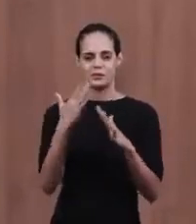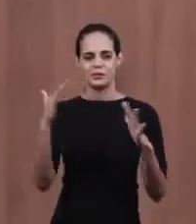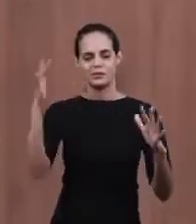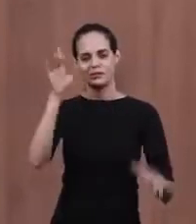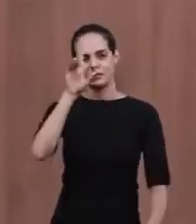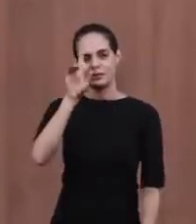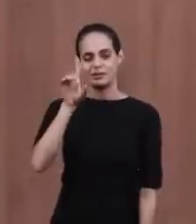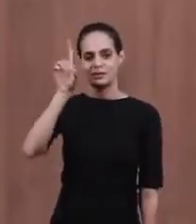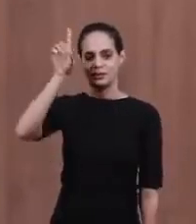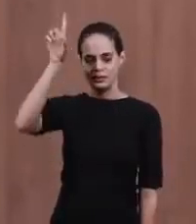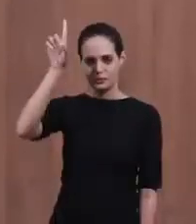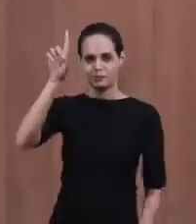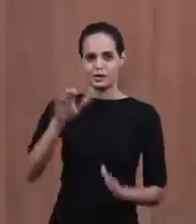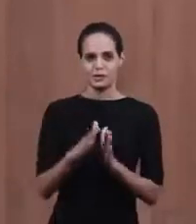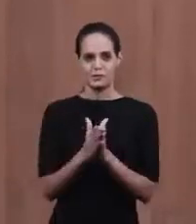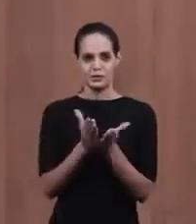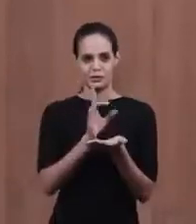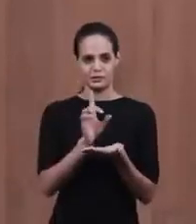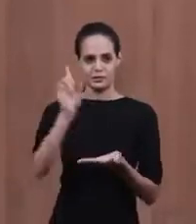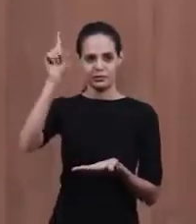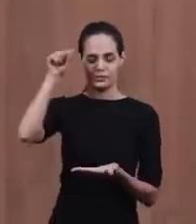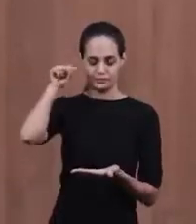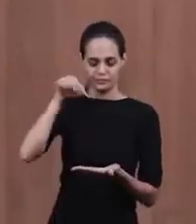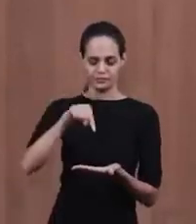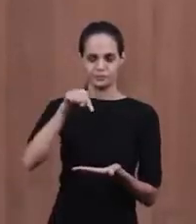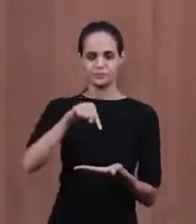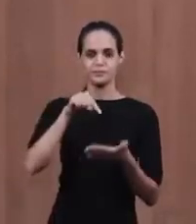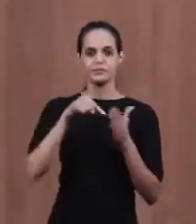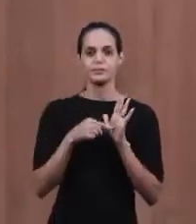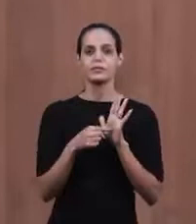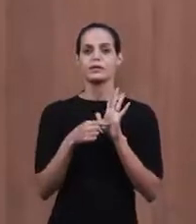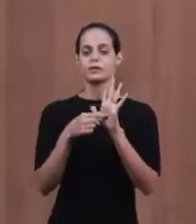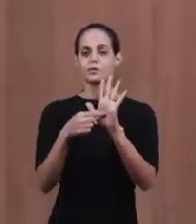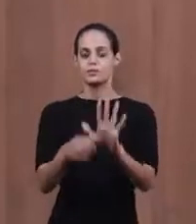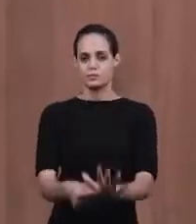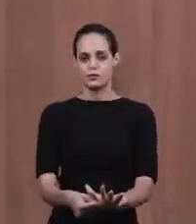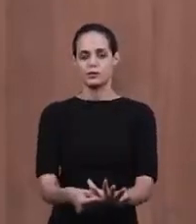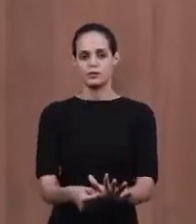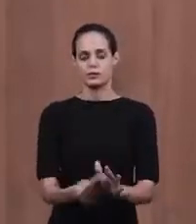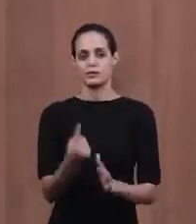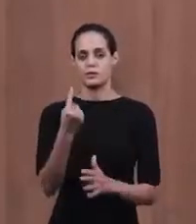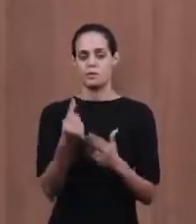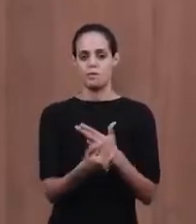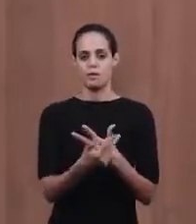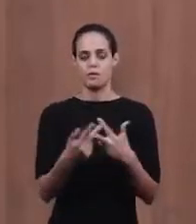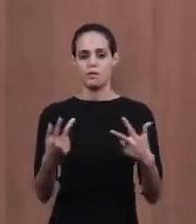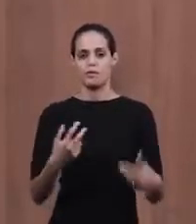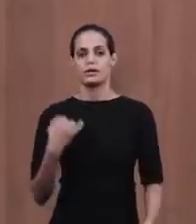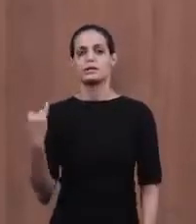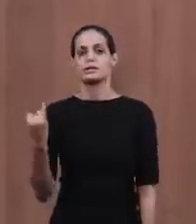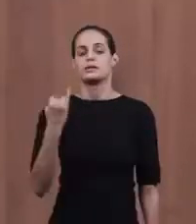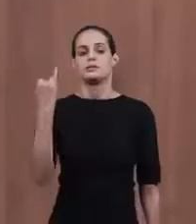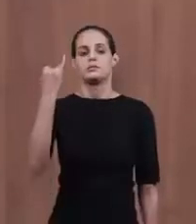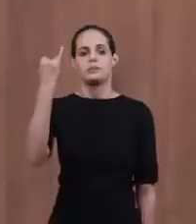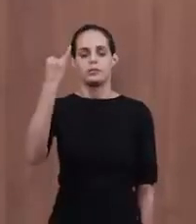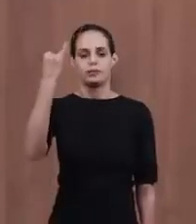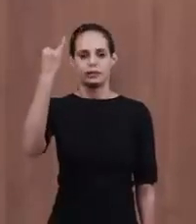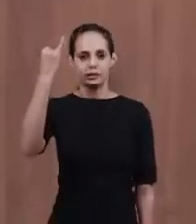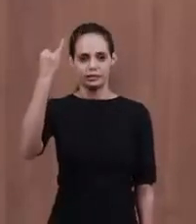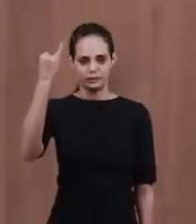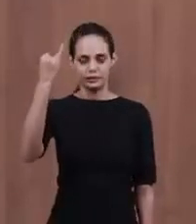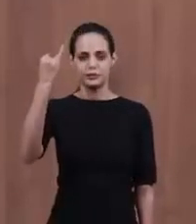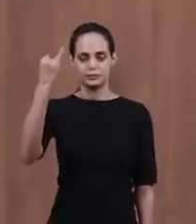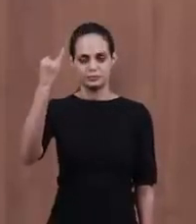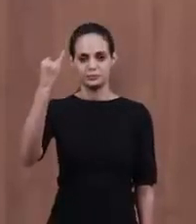Biblia nos habla algo muy importante acerca de los hermanos de Berea. Ellos